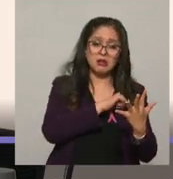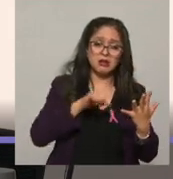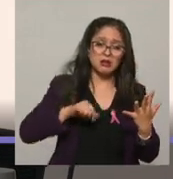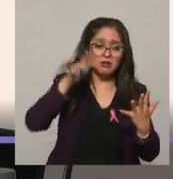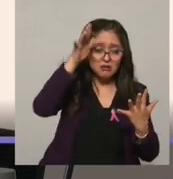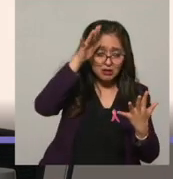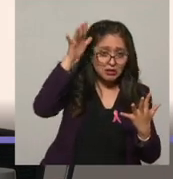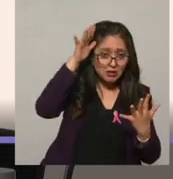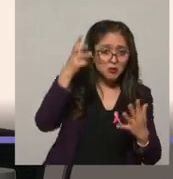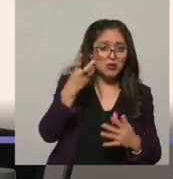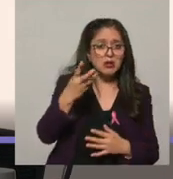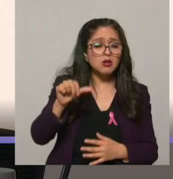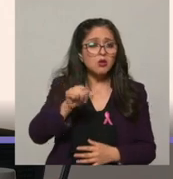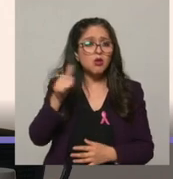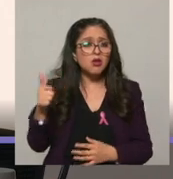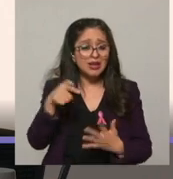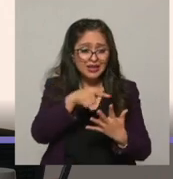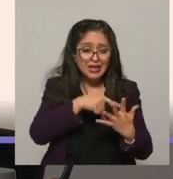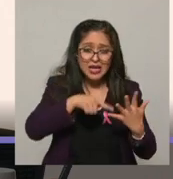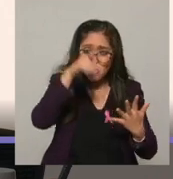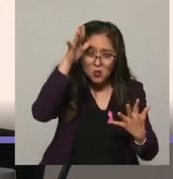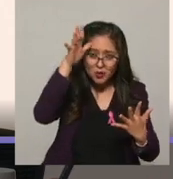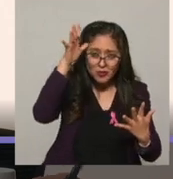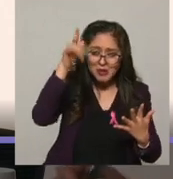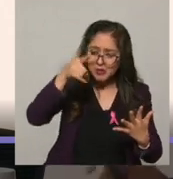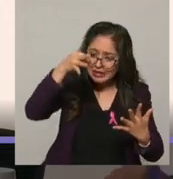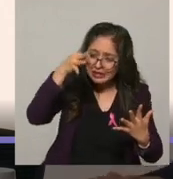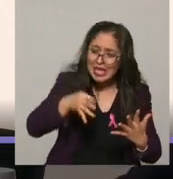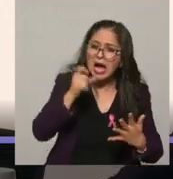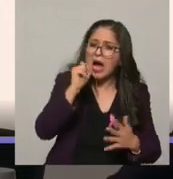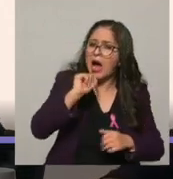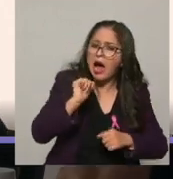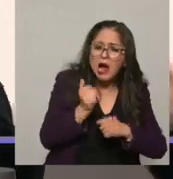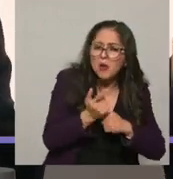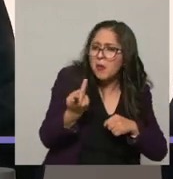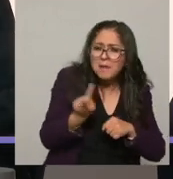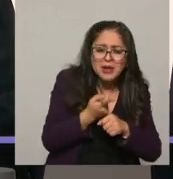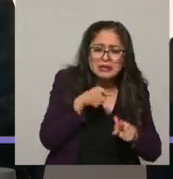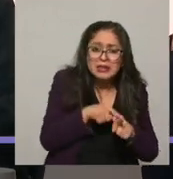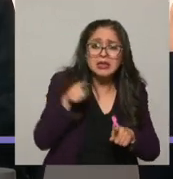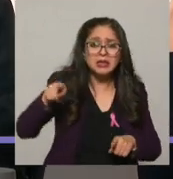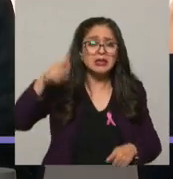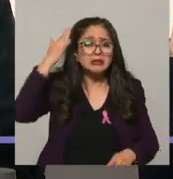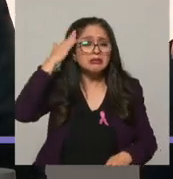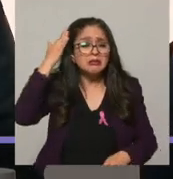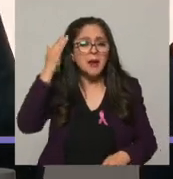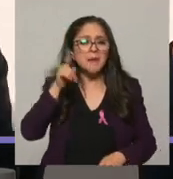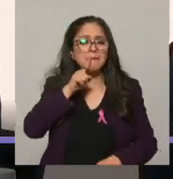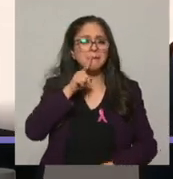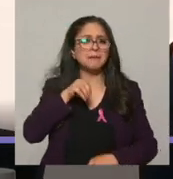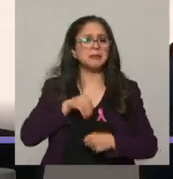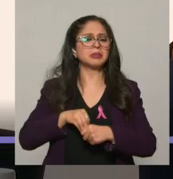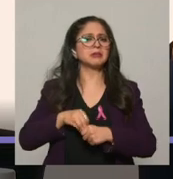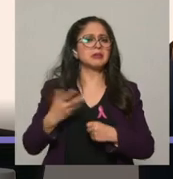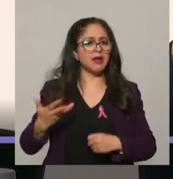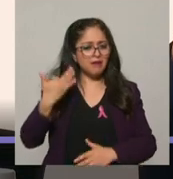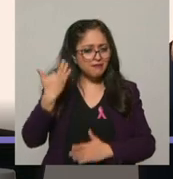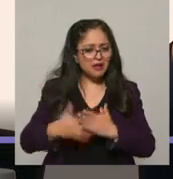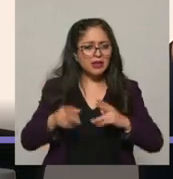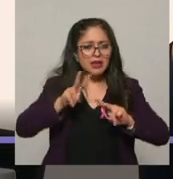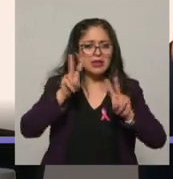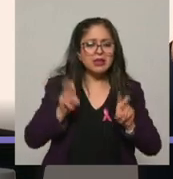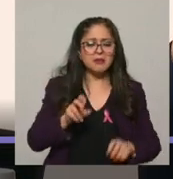estarnos hablando de que algo está pasando en la zona, algo está pasando en la delegación, algo están omitiendo las autoridades de nuevo sobre la población